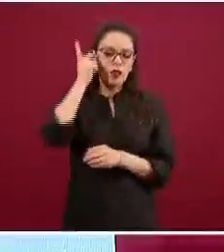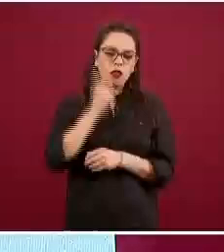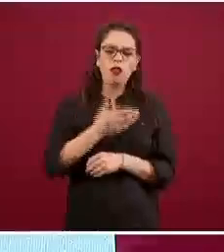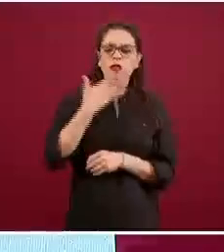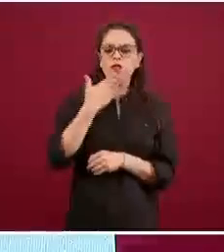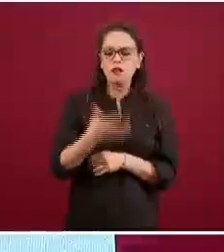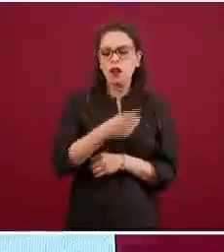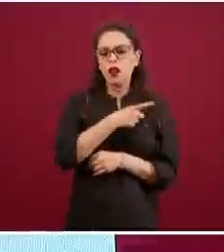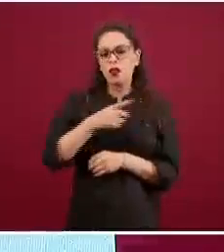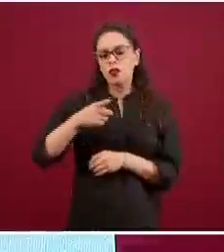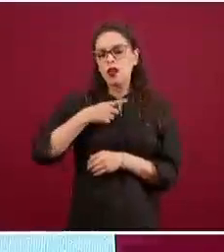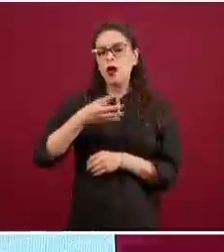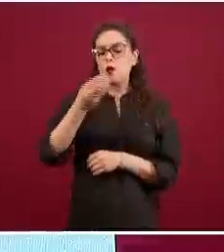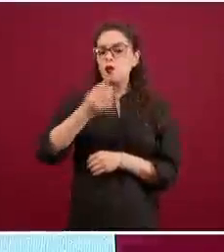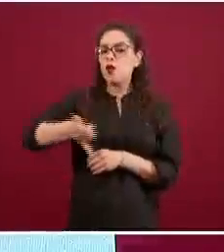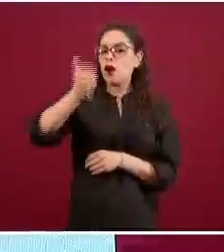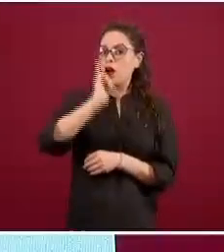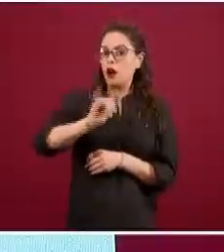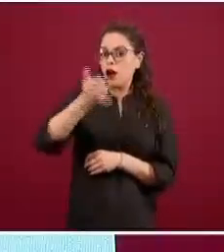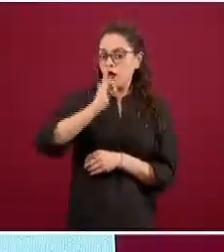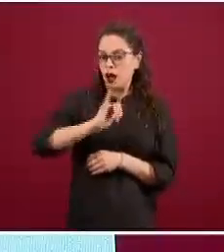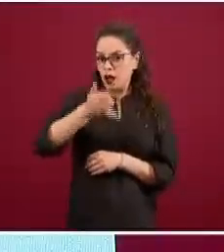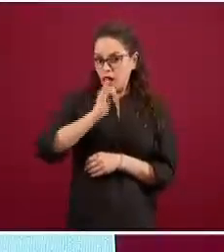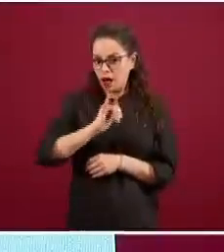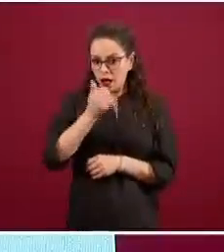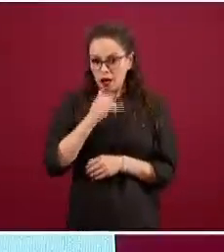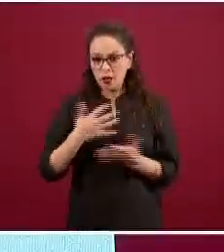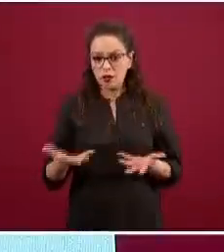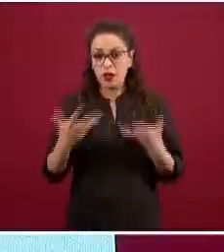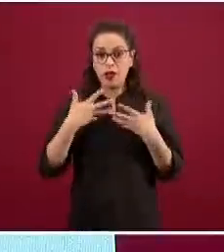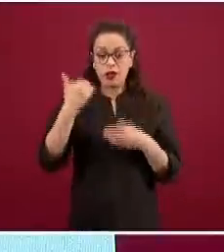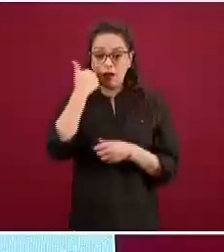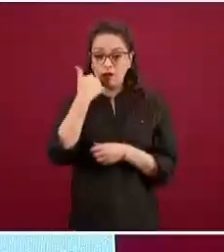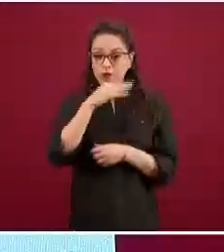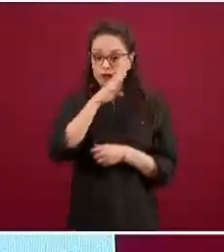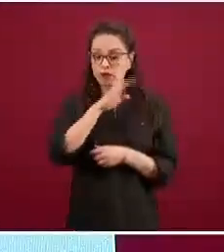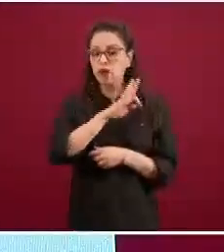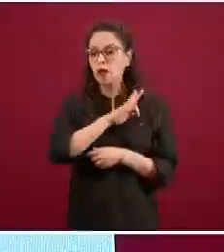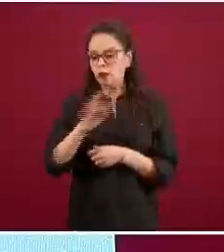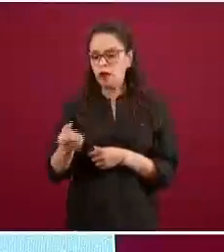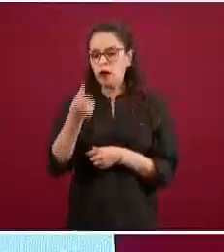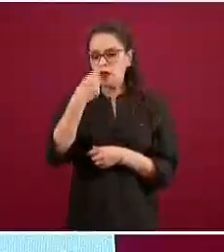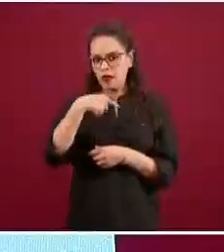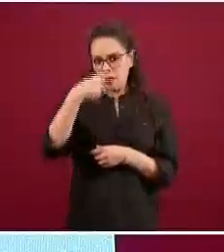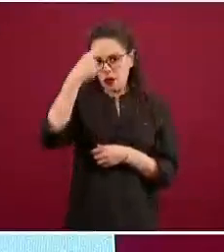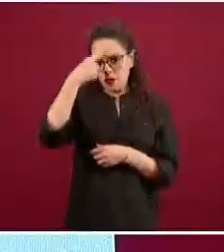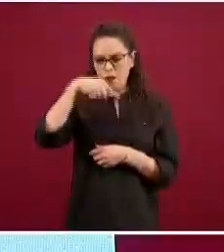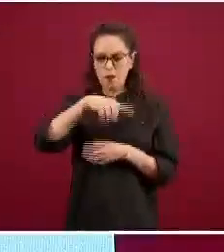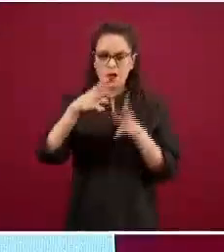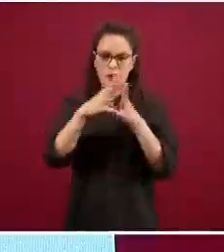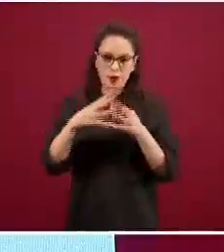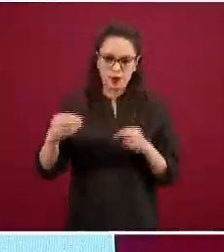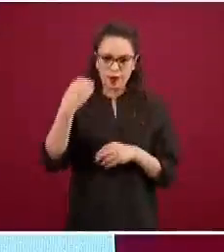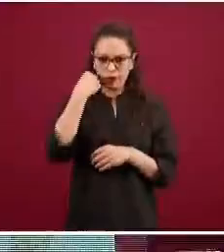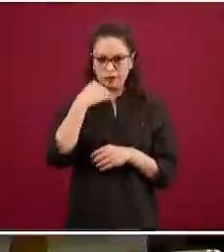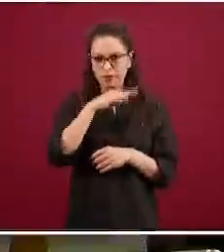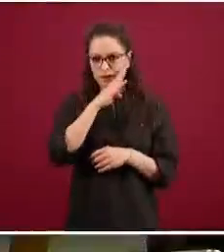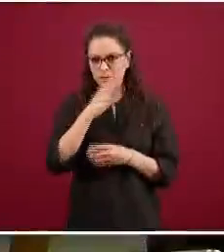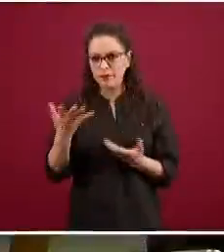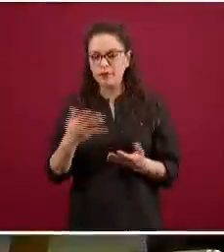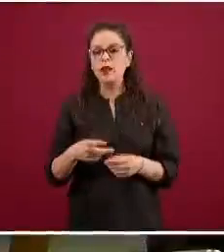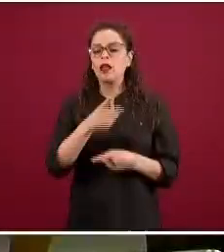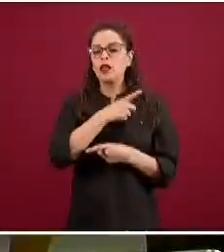abundantes, tenga paciencia, si tiene fiebre puede usar un medicamento contra la fiebre, evite contagiar a sus familiares, guardando